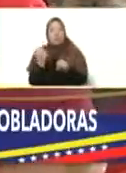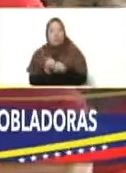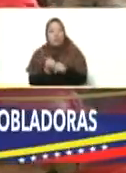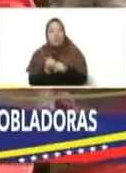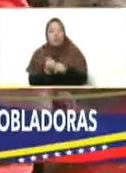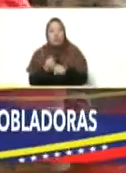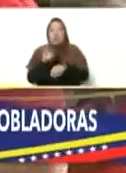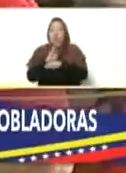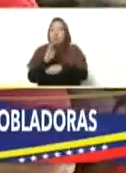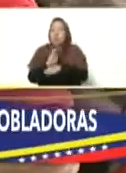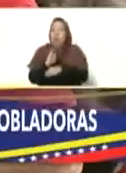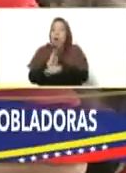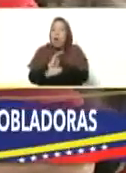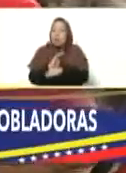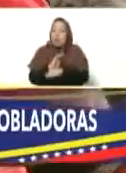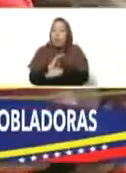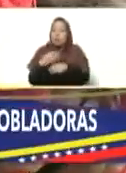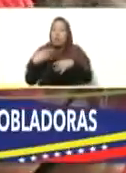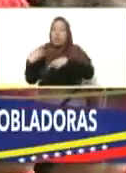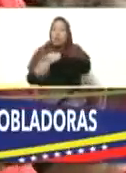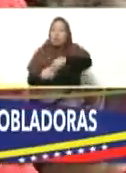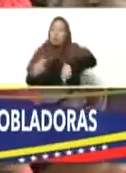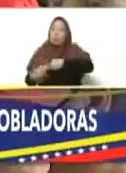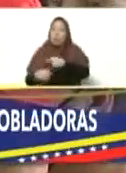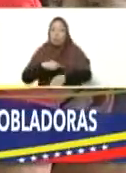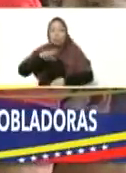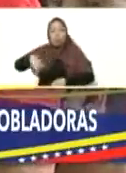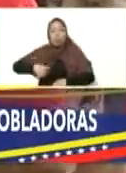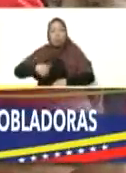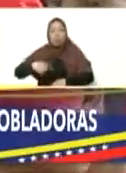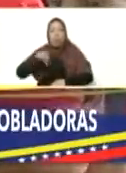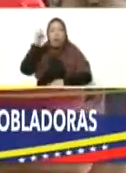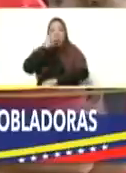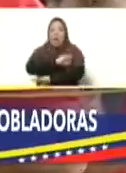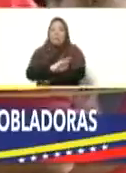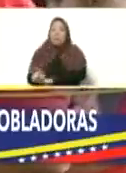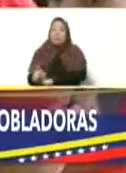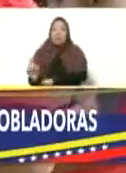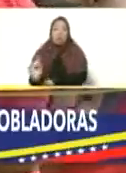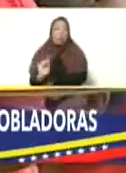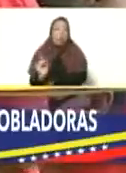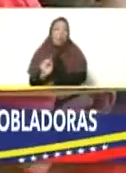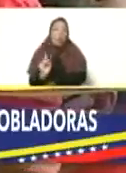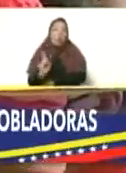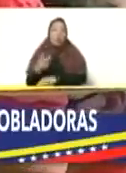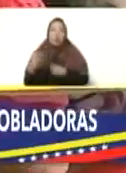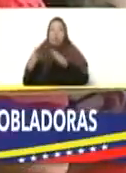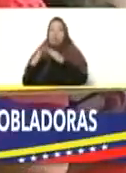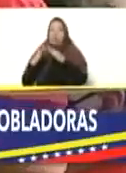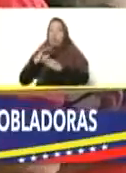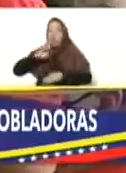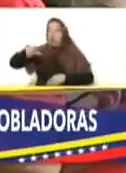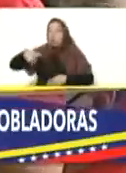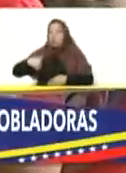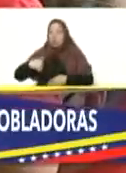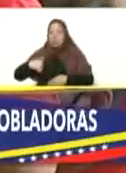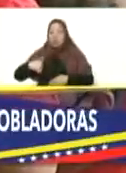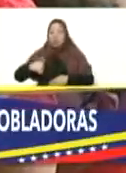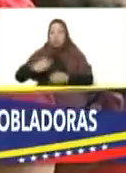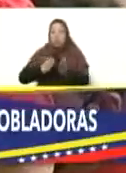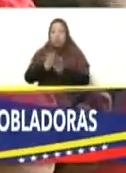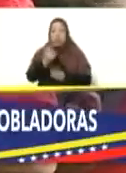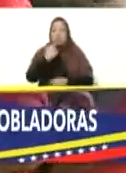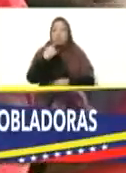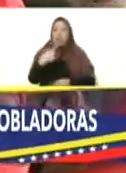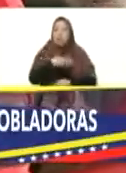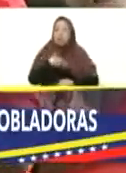preservado para eso estamos en revolución nosotros no nos estamos imponiendo porque nosotros decimos esa vivienda no es nuestra siempre lo hemos dicho